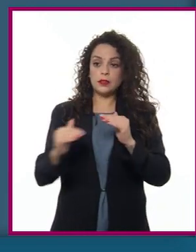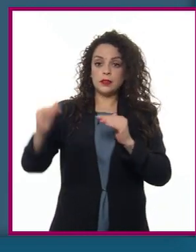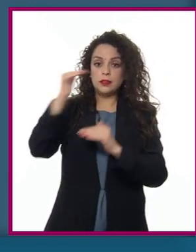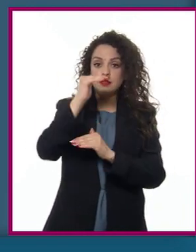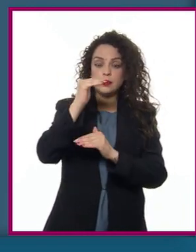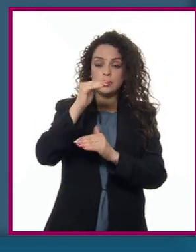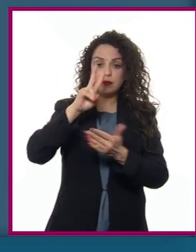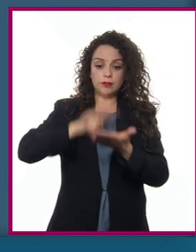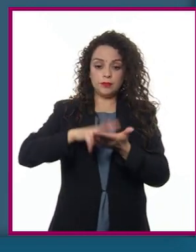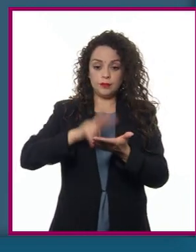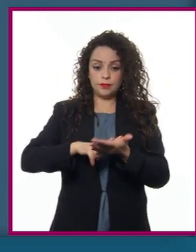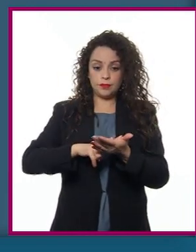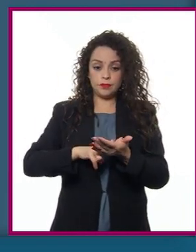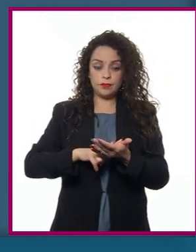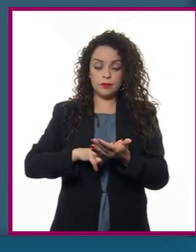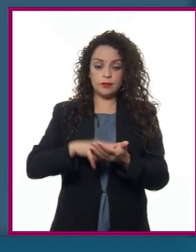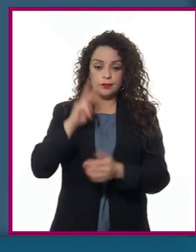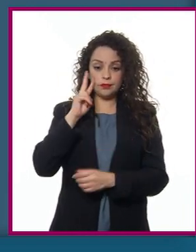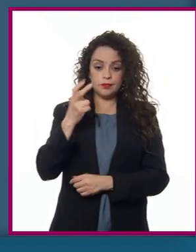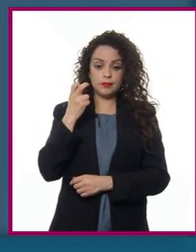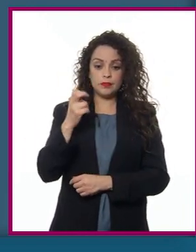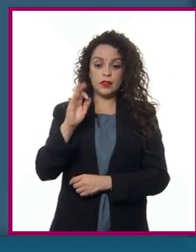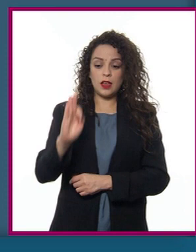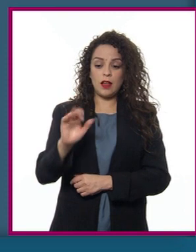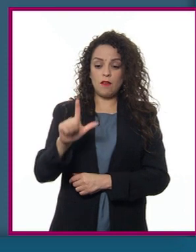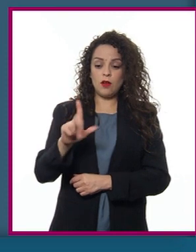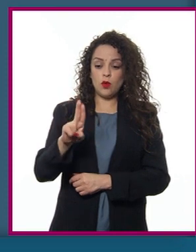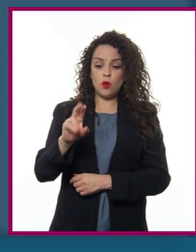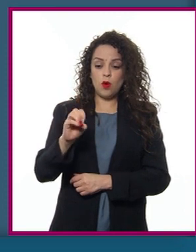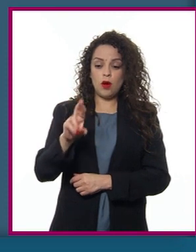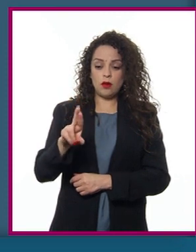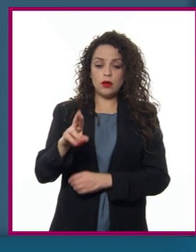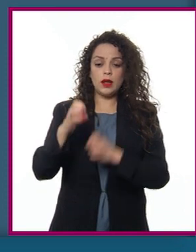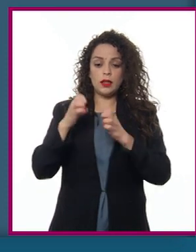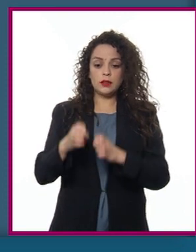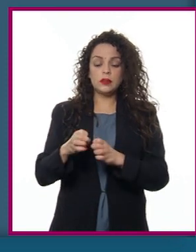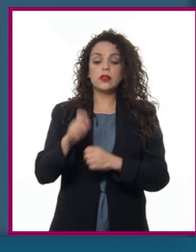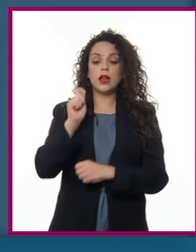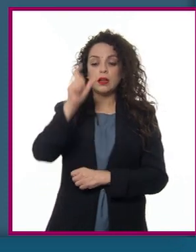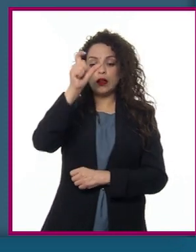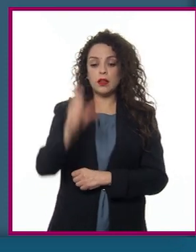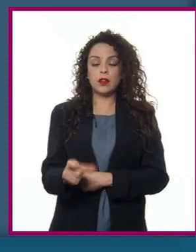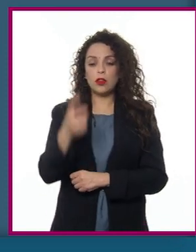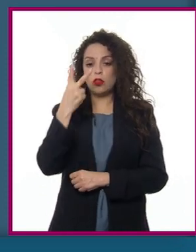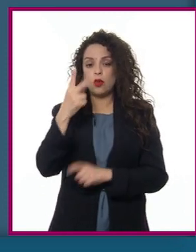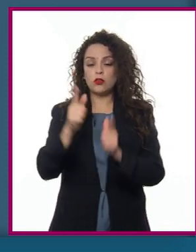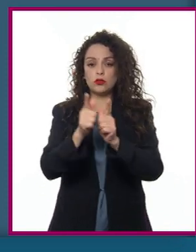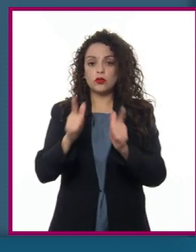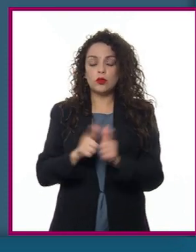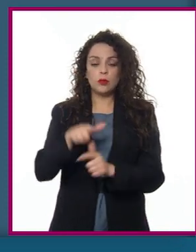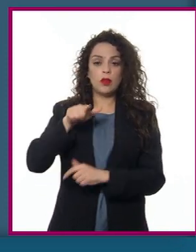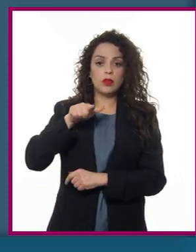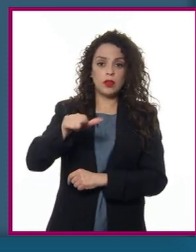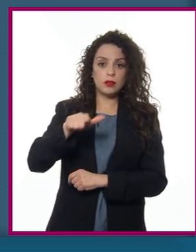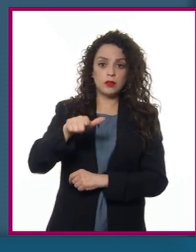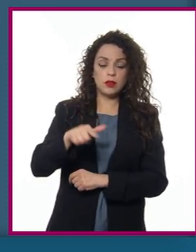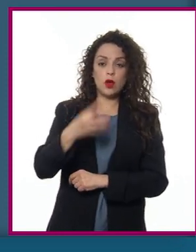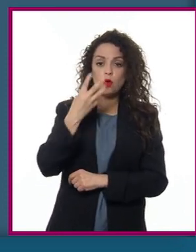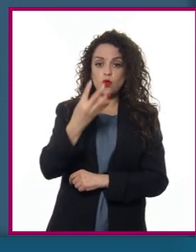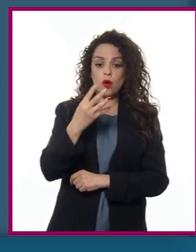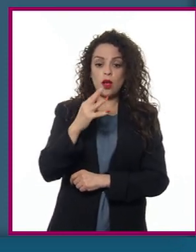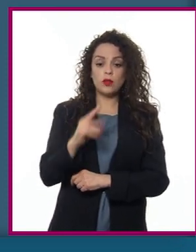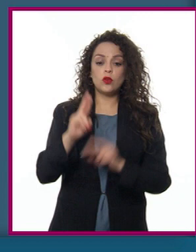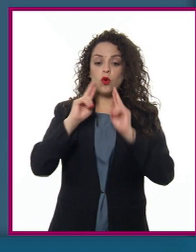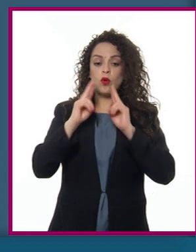decir, mayor electronegatividad, es el flúor, que se localiza en el periodo 2, grupo 17, con 4 unidades